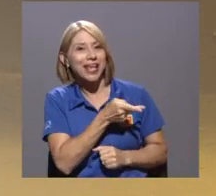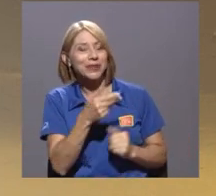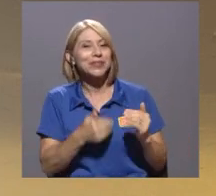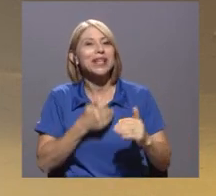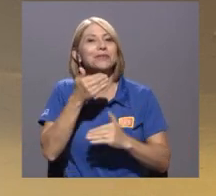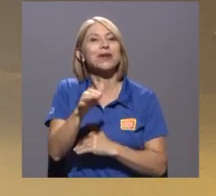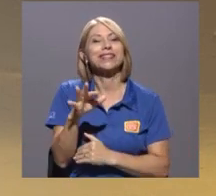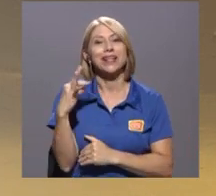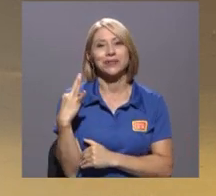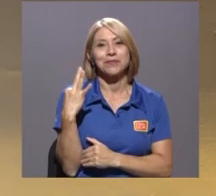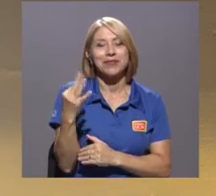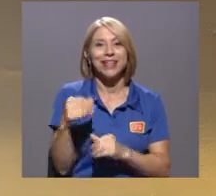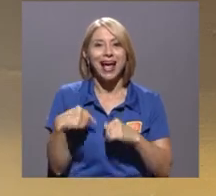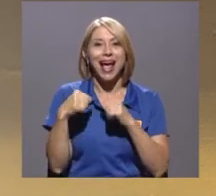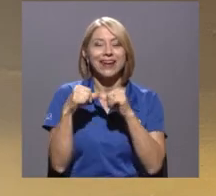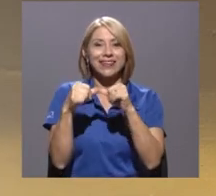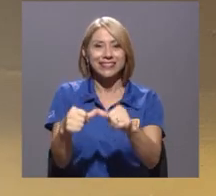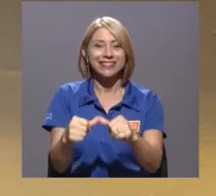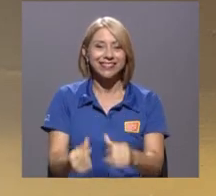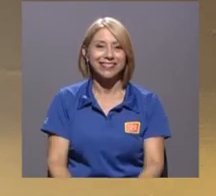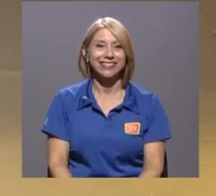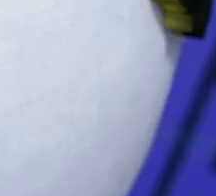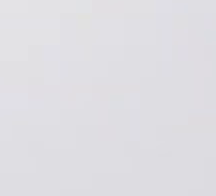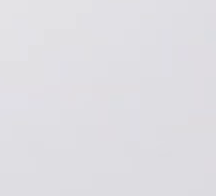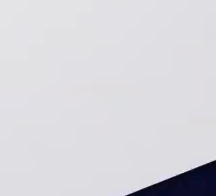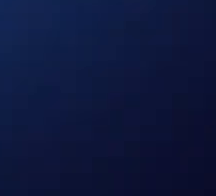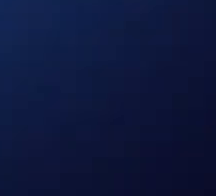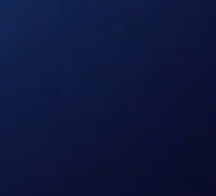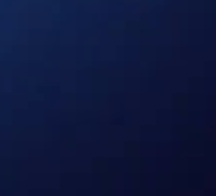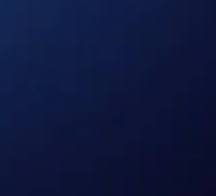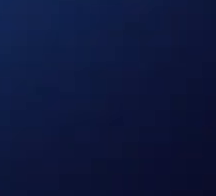canal nos invite a regresar y eso haremos